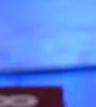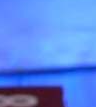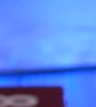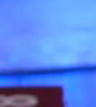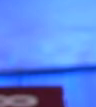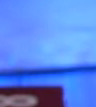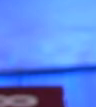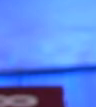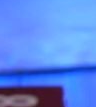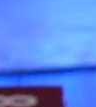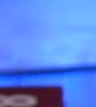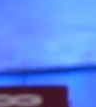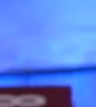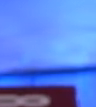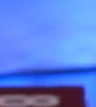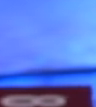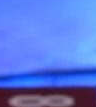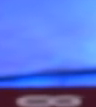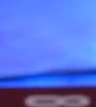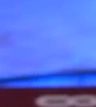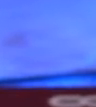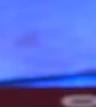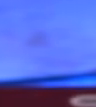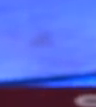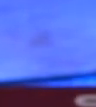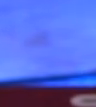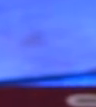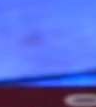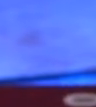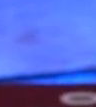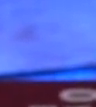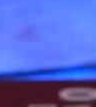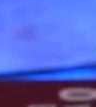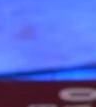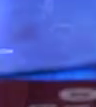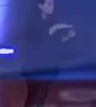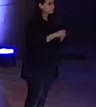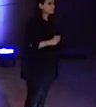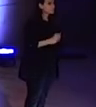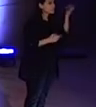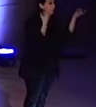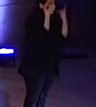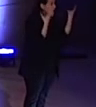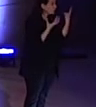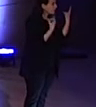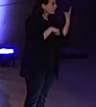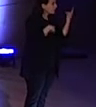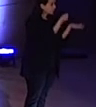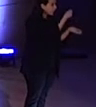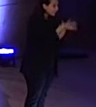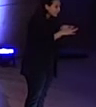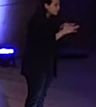sostenible, igualitario, digno y responsable con las personas y el entorno. A través de las distintas actividades